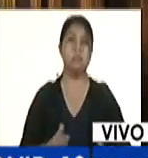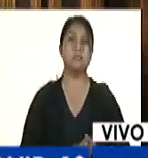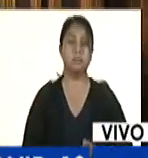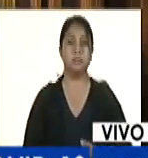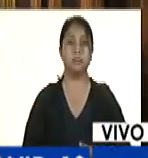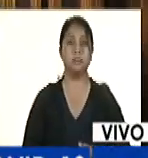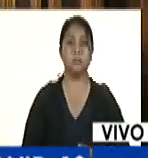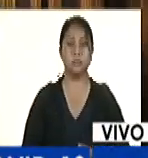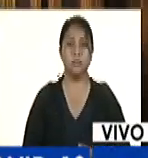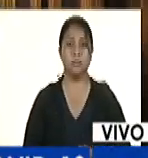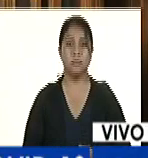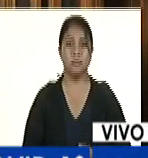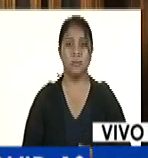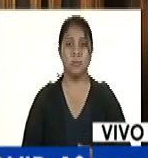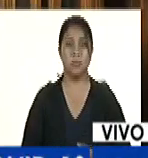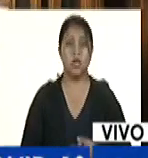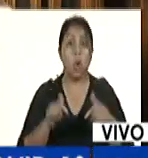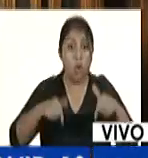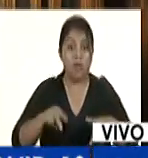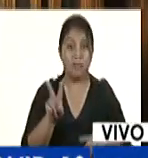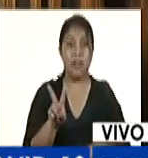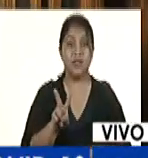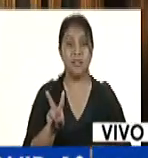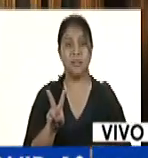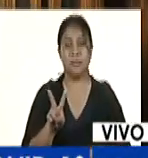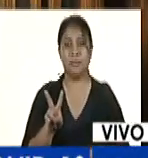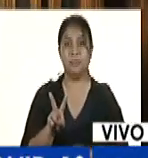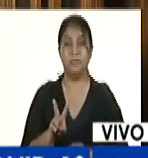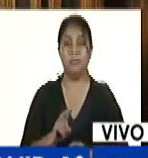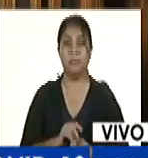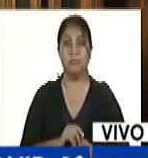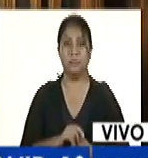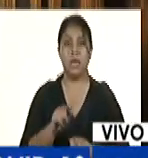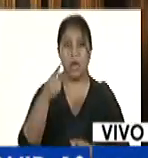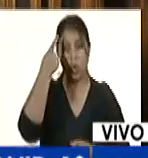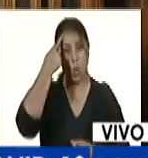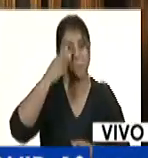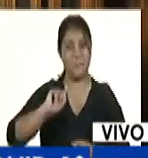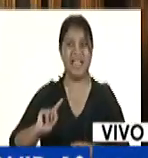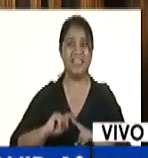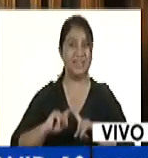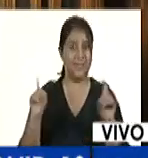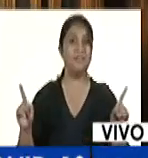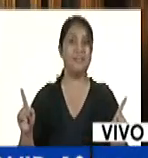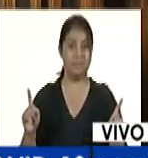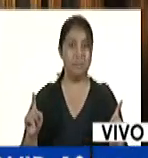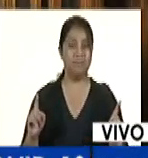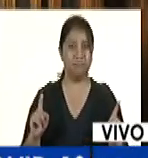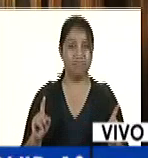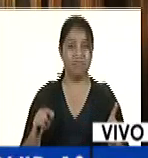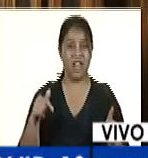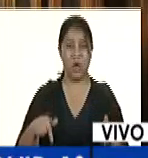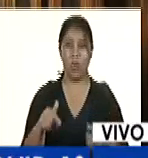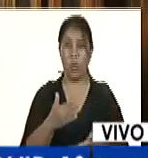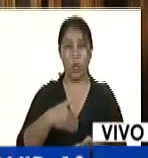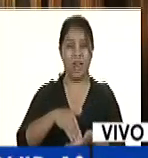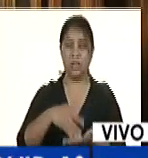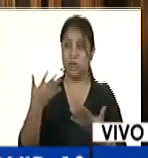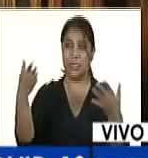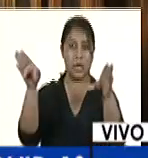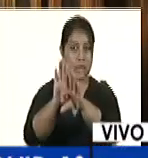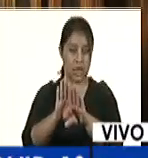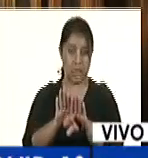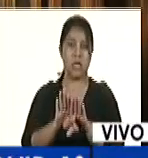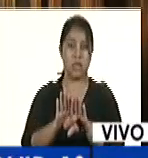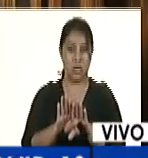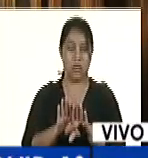Hoy es viernes, un viernes inusual, con una ciudad cerrada, con un país en toque